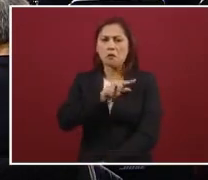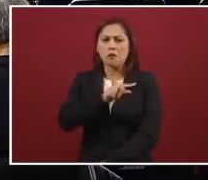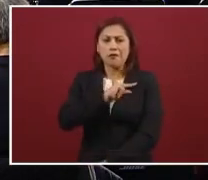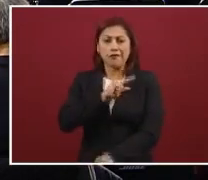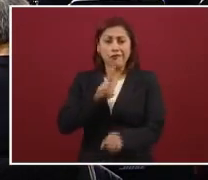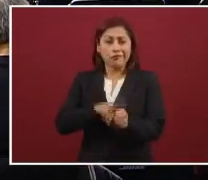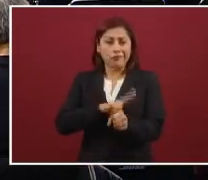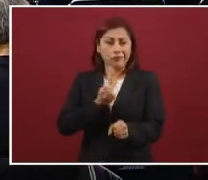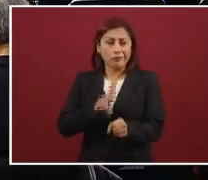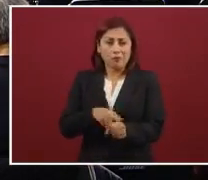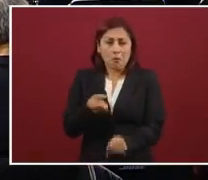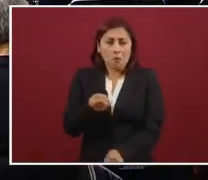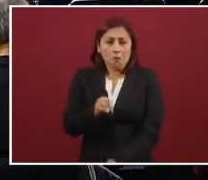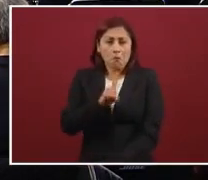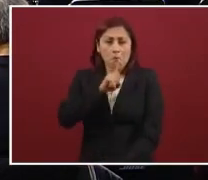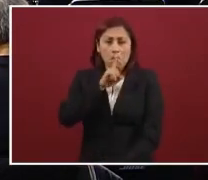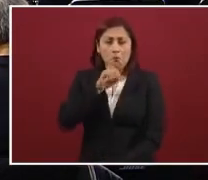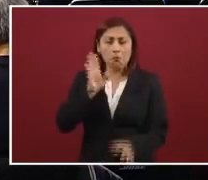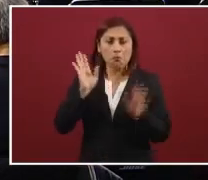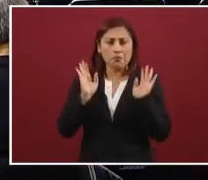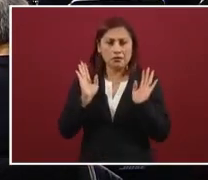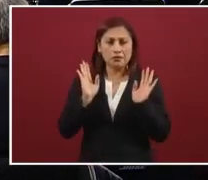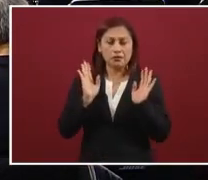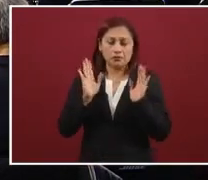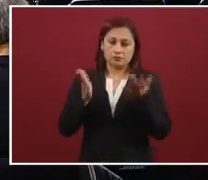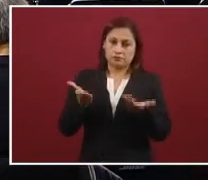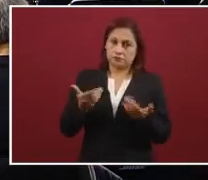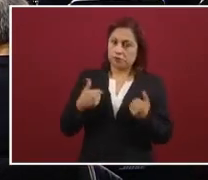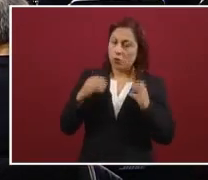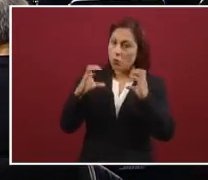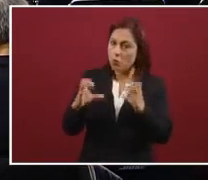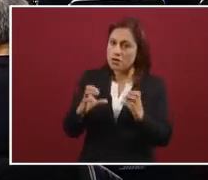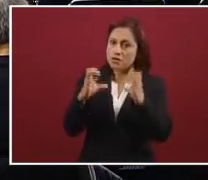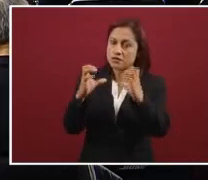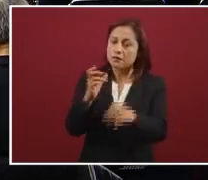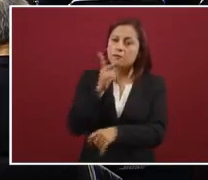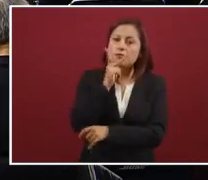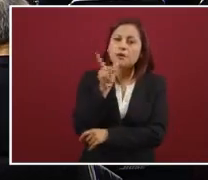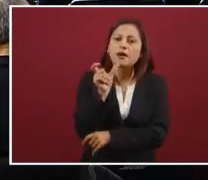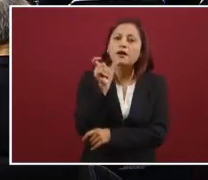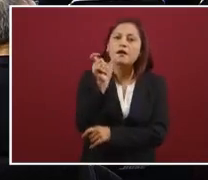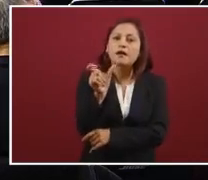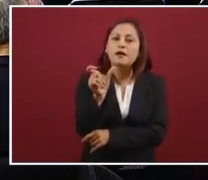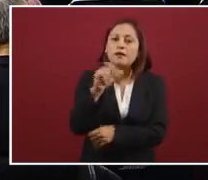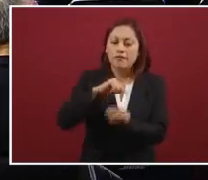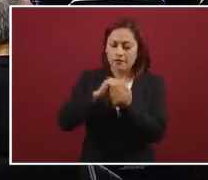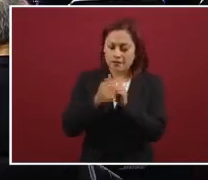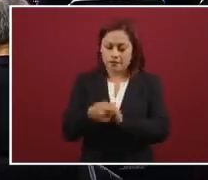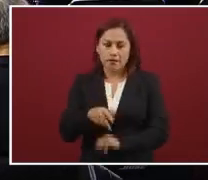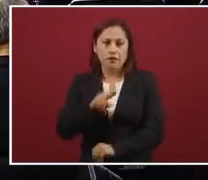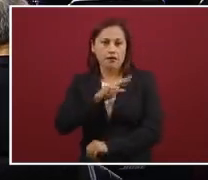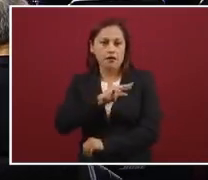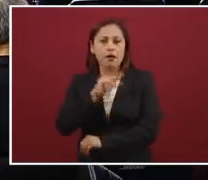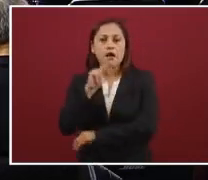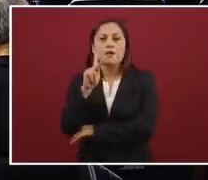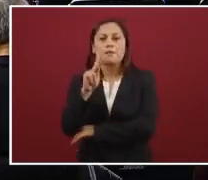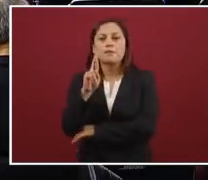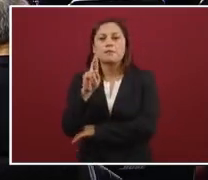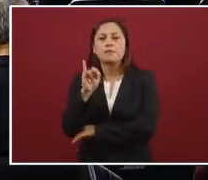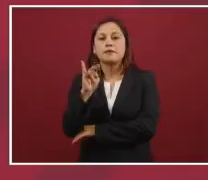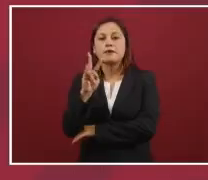¿Qué es privatizar? Hay que buscarlo en el diccionario. Es convertir lo